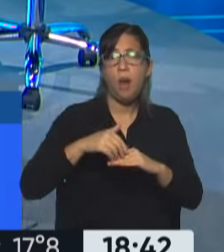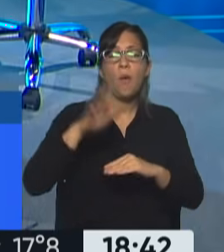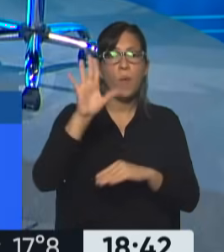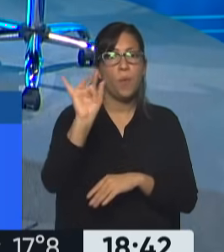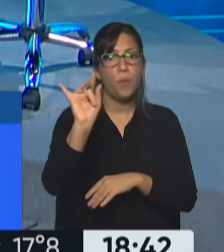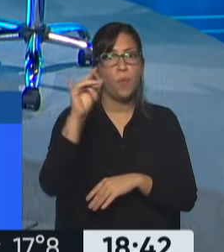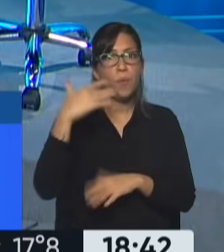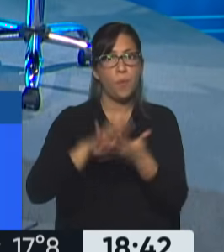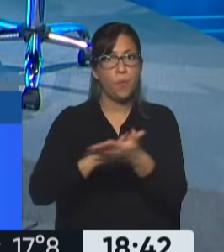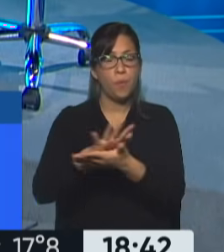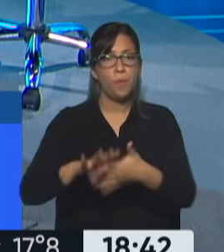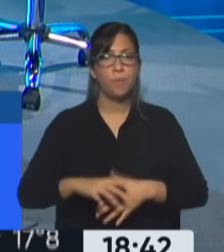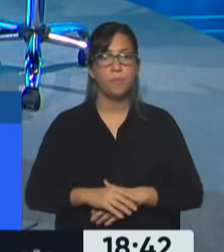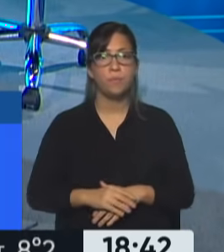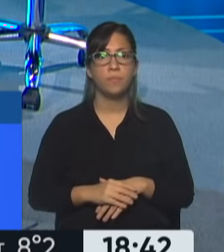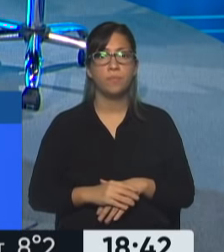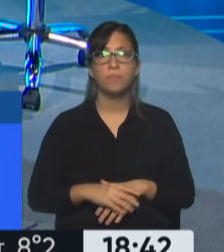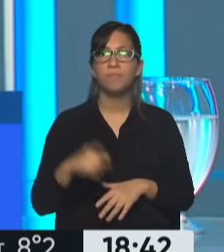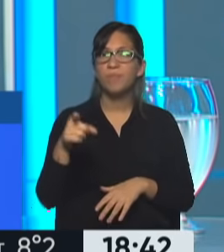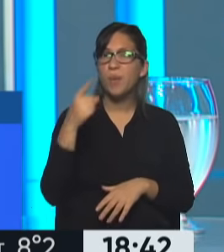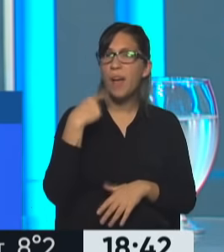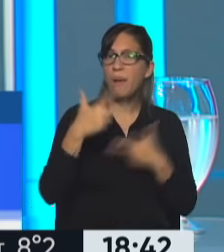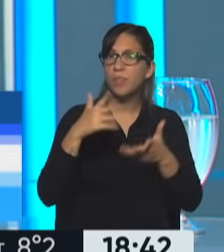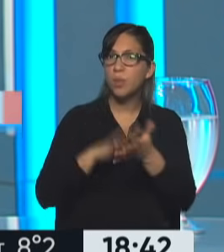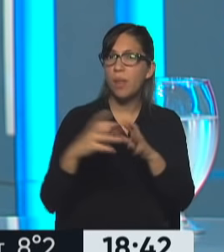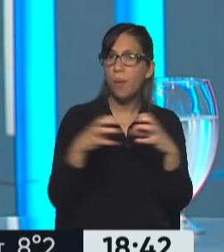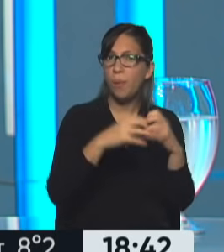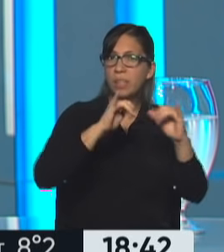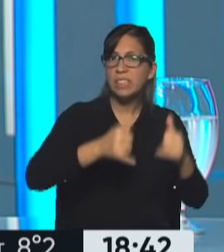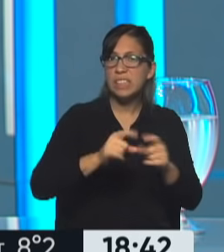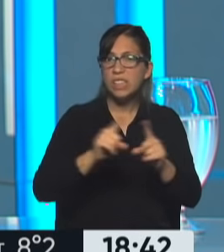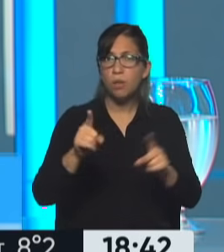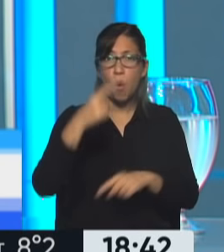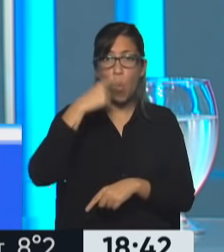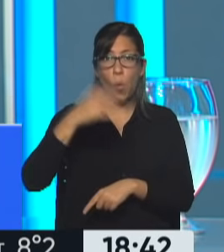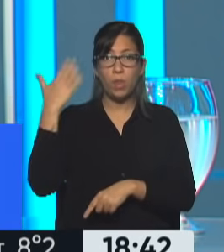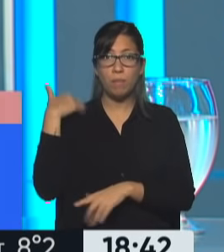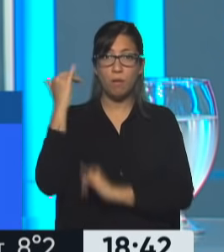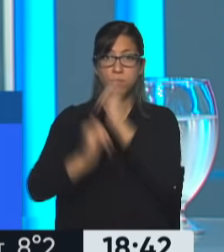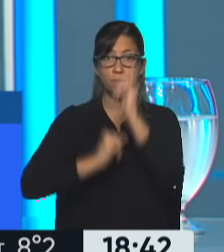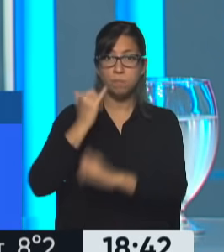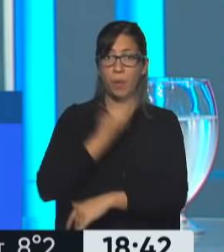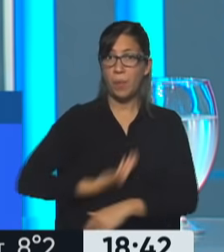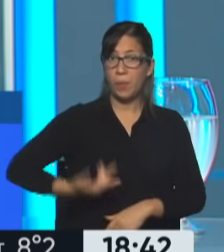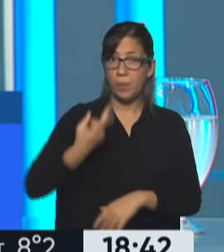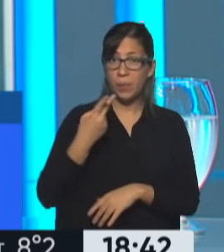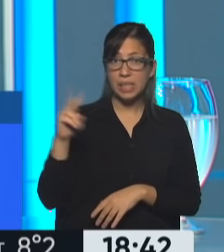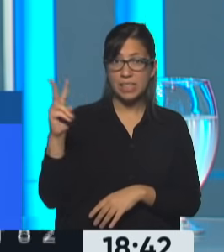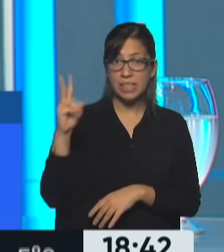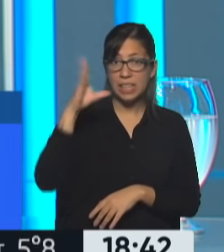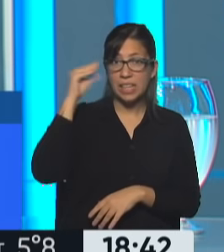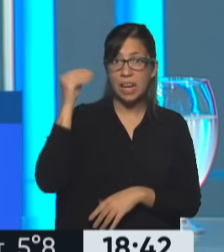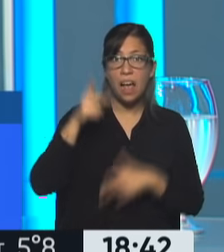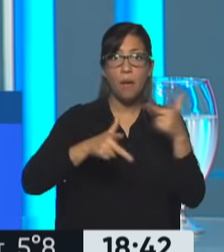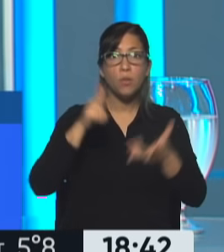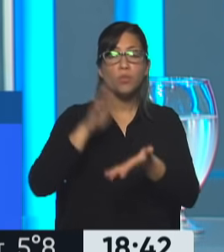ahí señalás en términos de lo que se discutió, lo que no se discutió. En el último discurso, en el cierre de campaña, la vicepresidenta habló del salario,